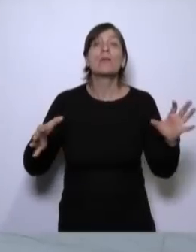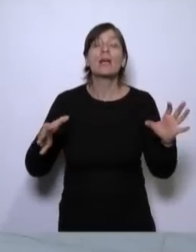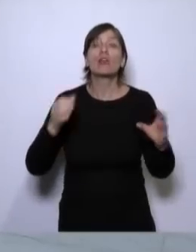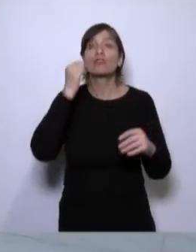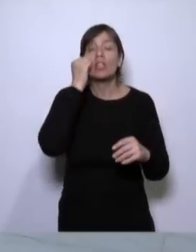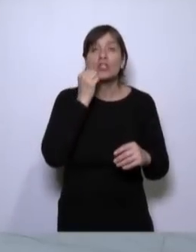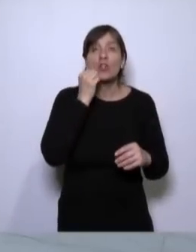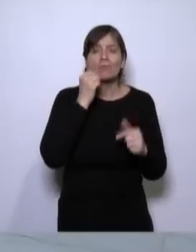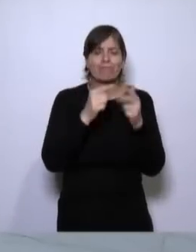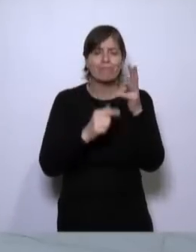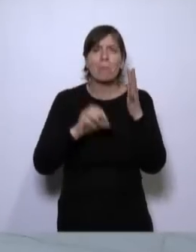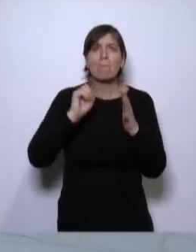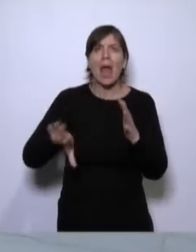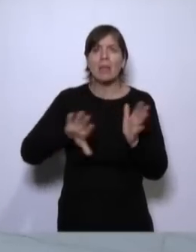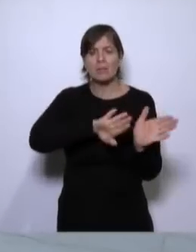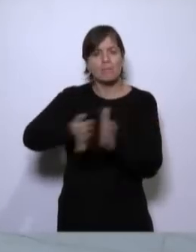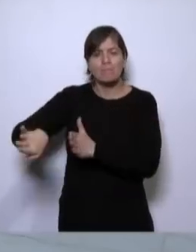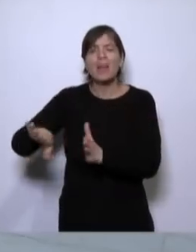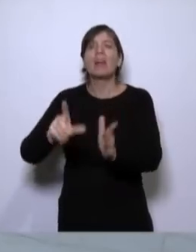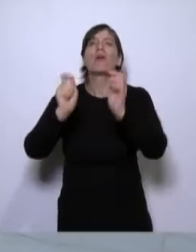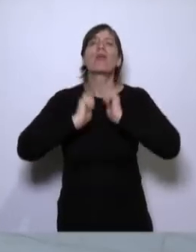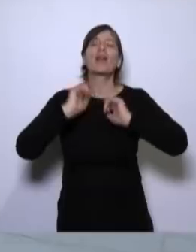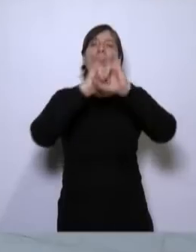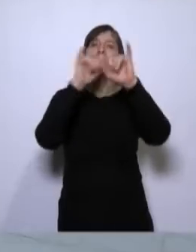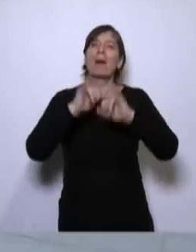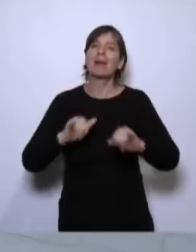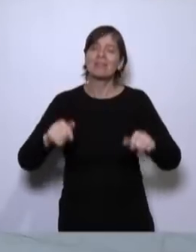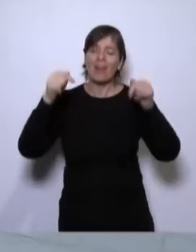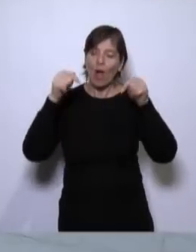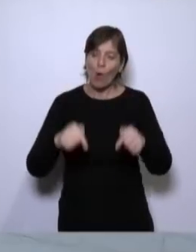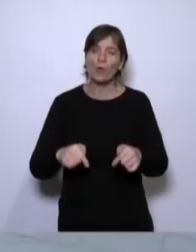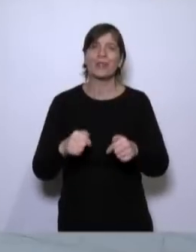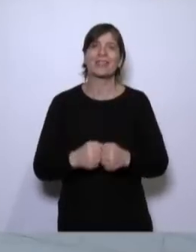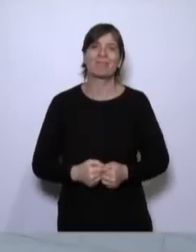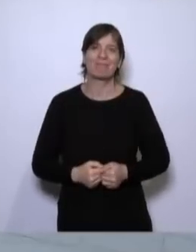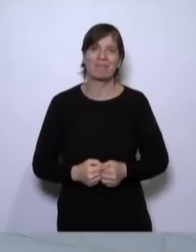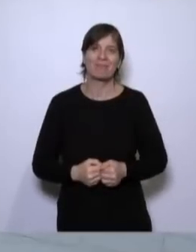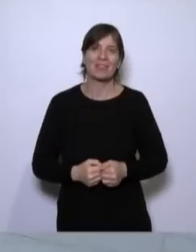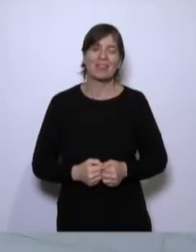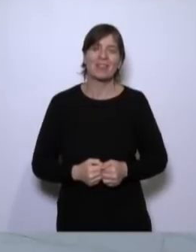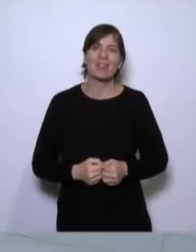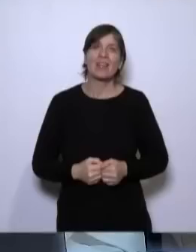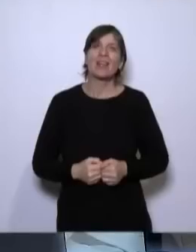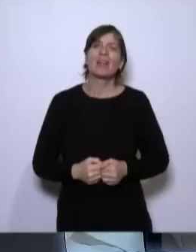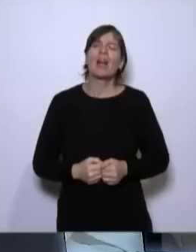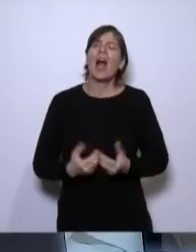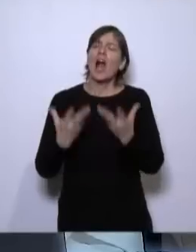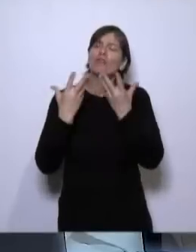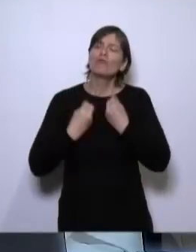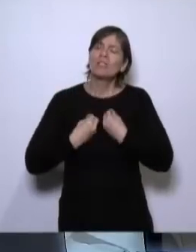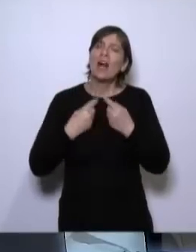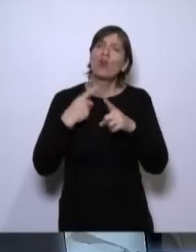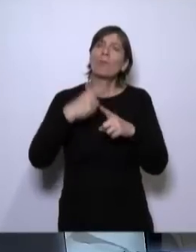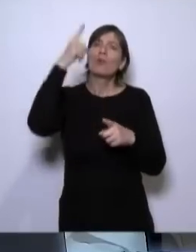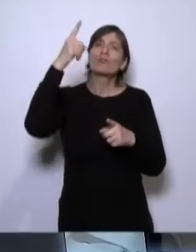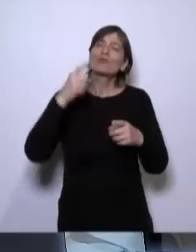Líbranos, Señor, de todos los males y concédenos la paz en nuestros días, para que, ayudados